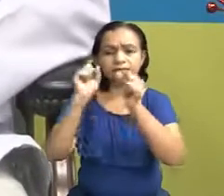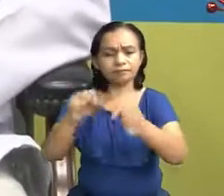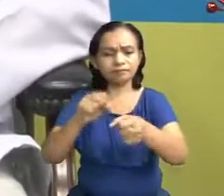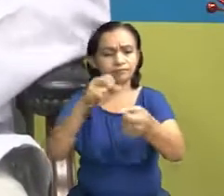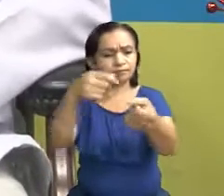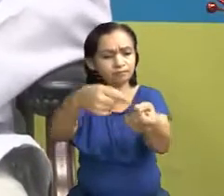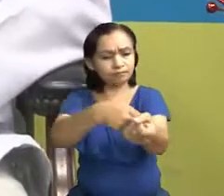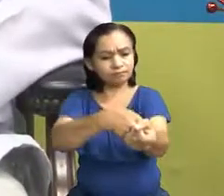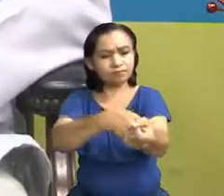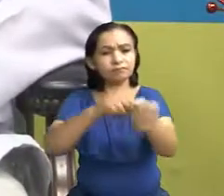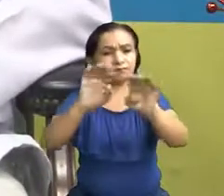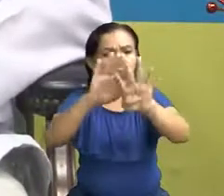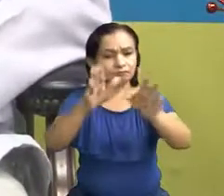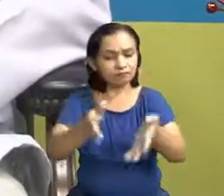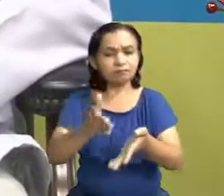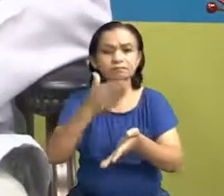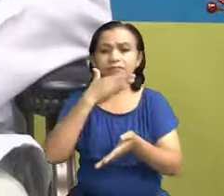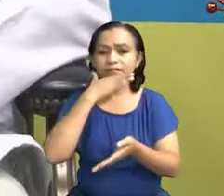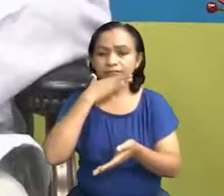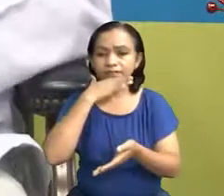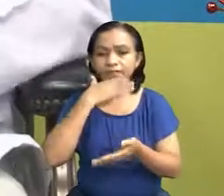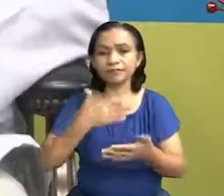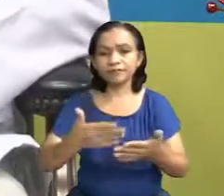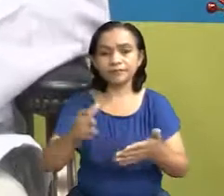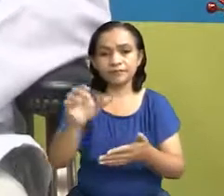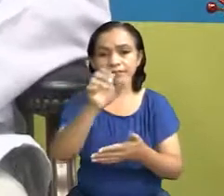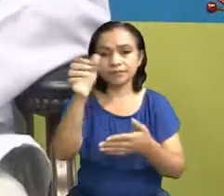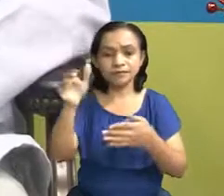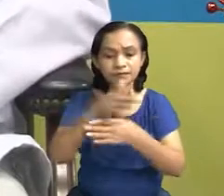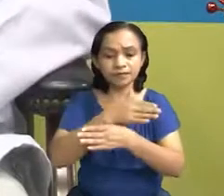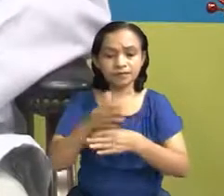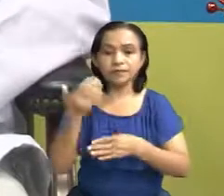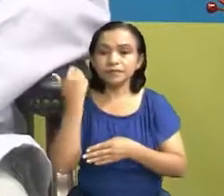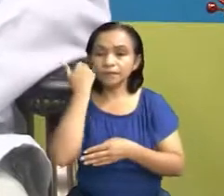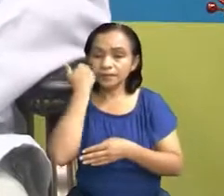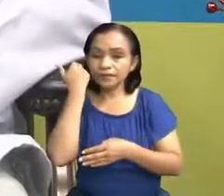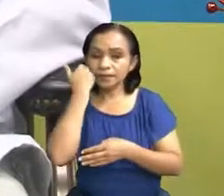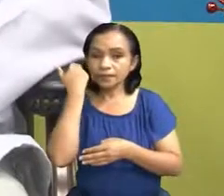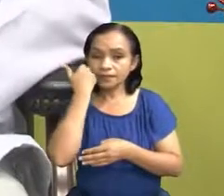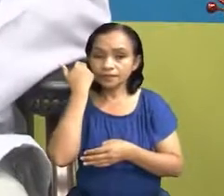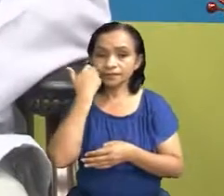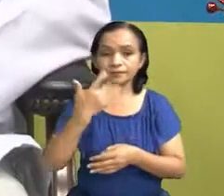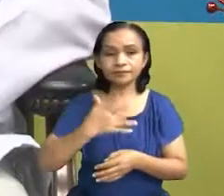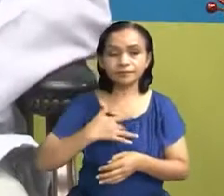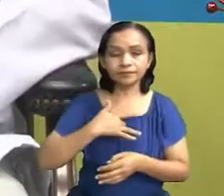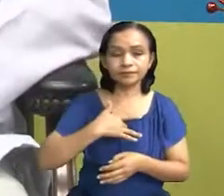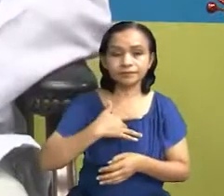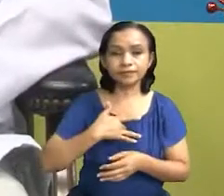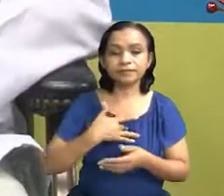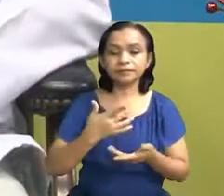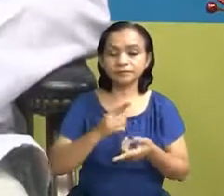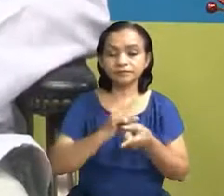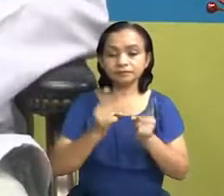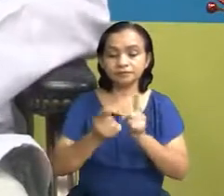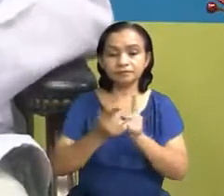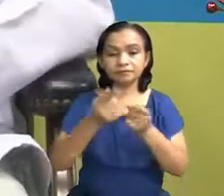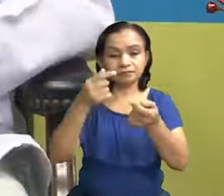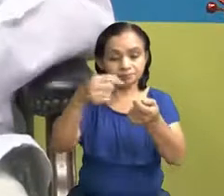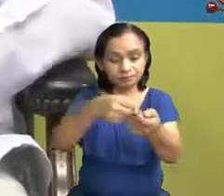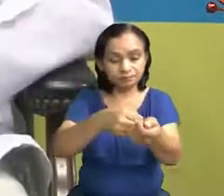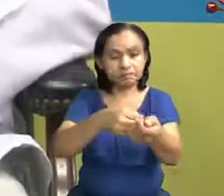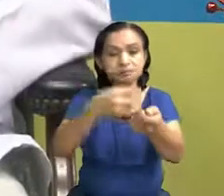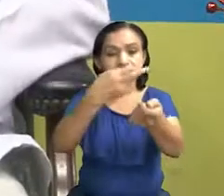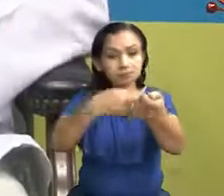tratar a estos partos complicados. Bueno, hay otra serie de enfermedades también que ameritan soporte transfusional. Van